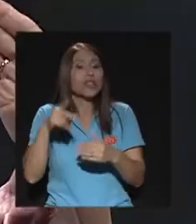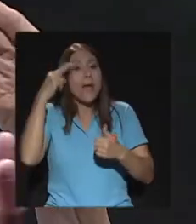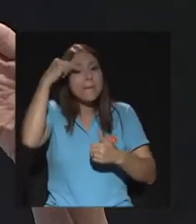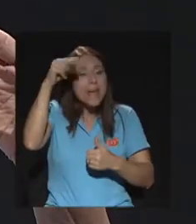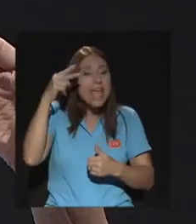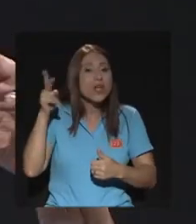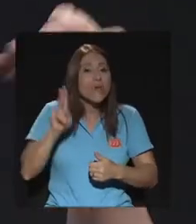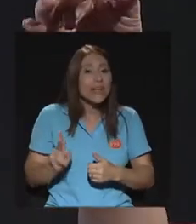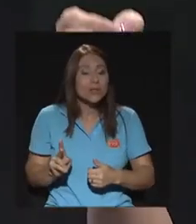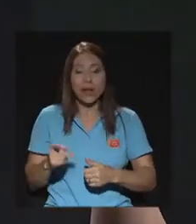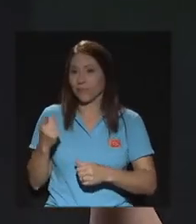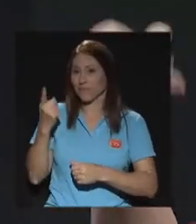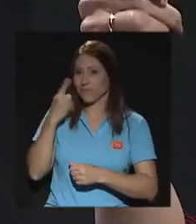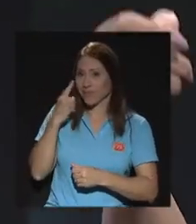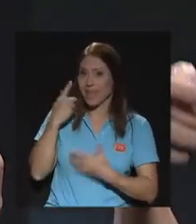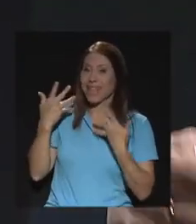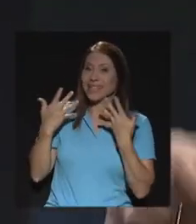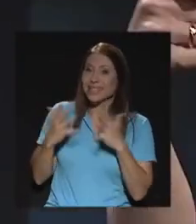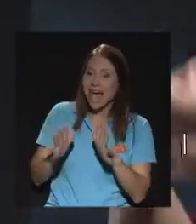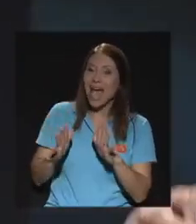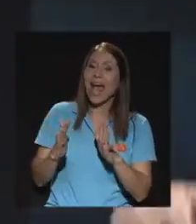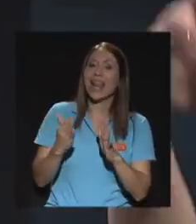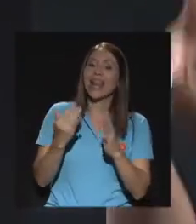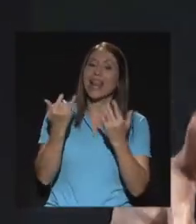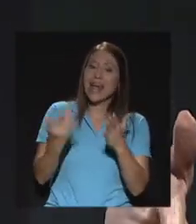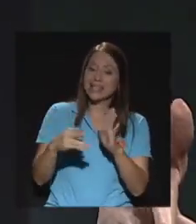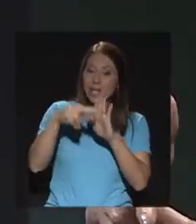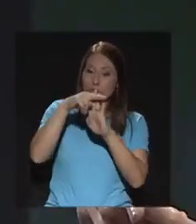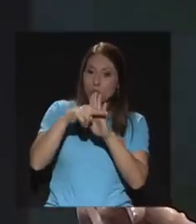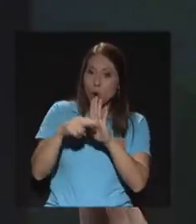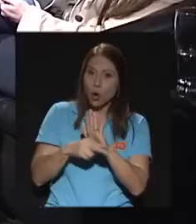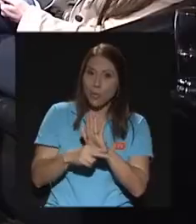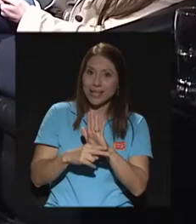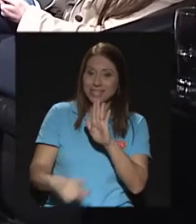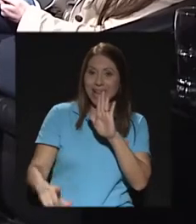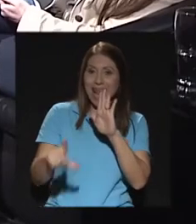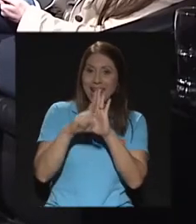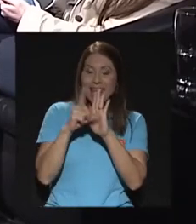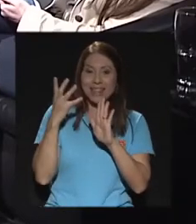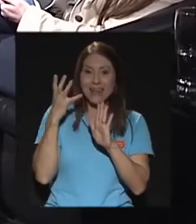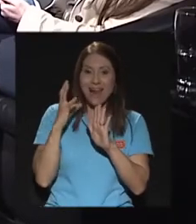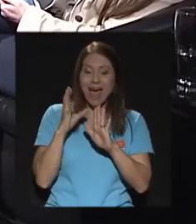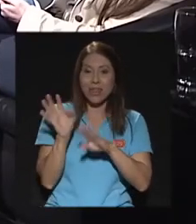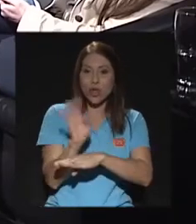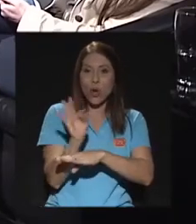Antonio, tenía normas de la ley de radio vigentes,